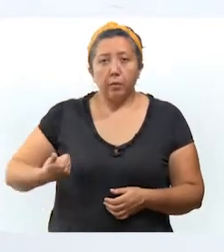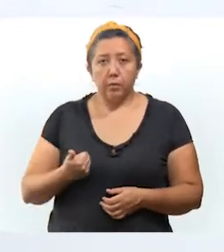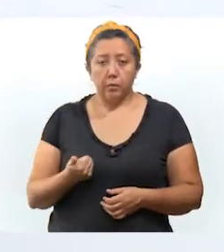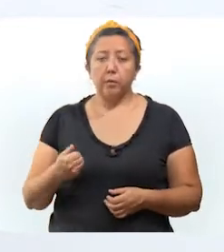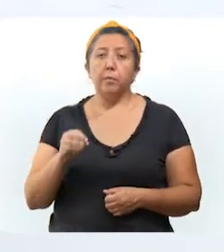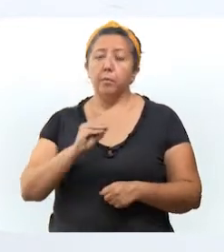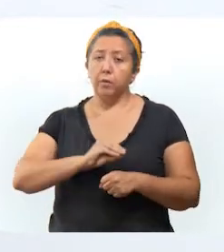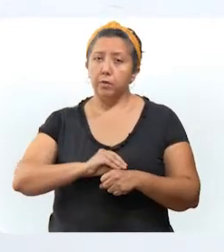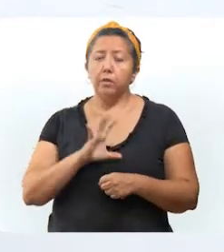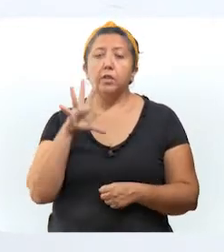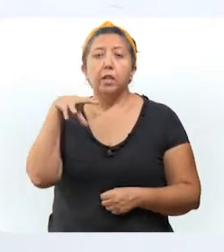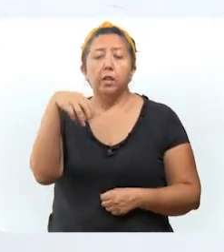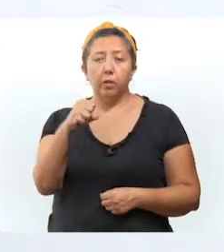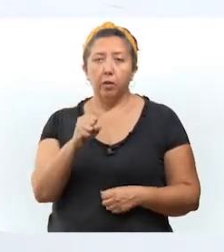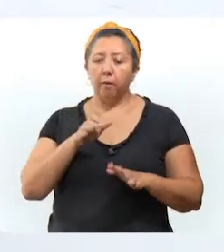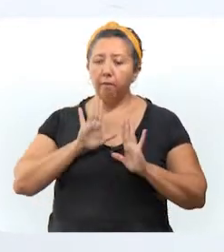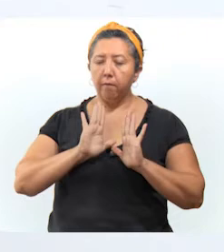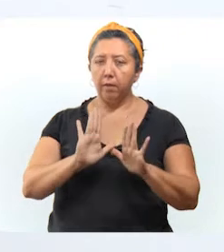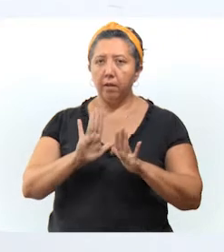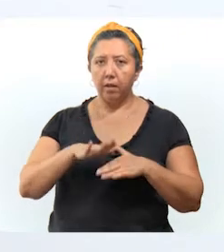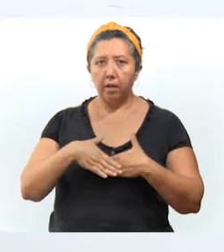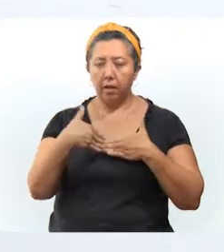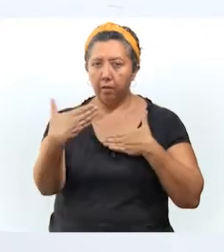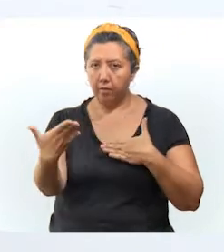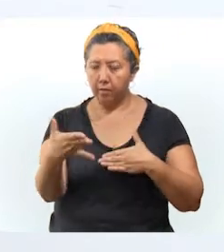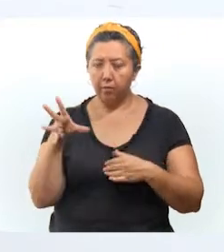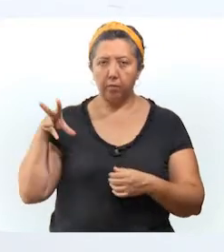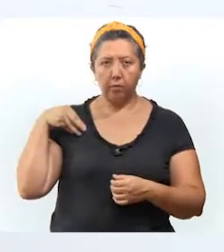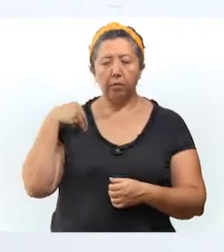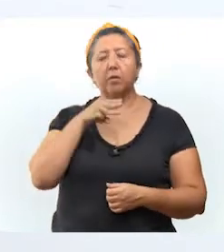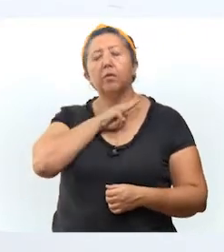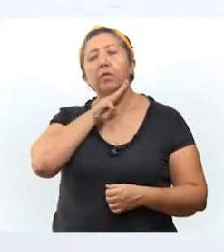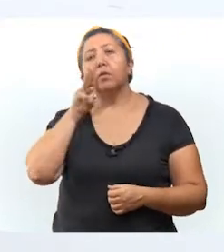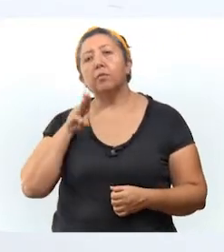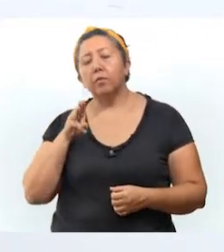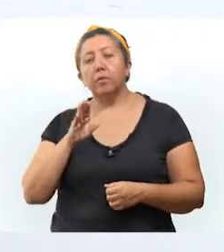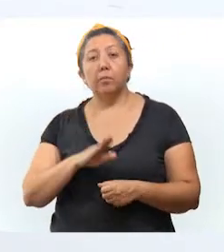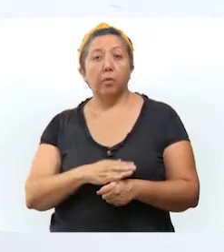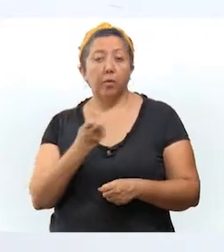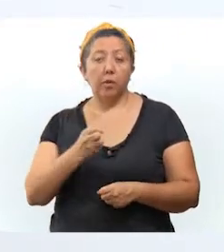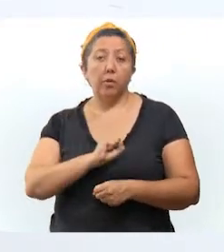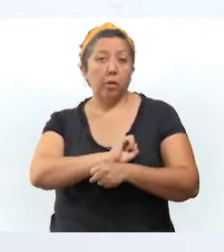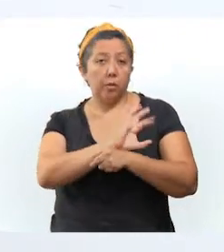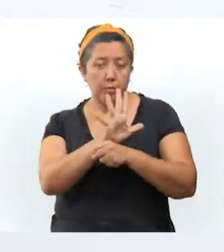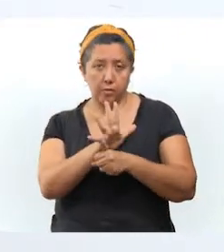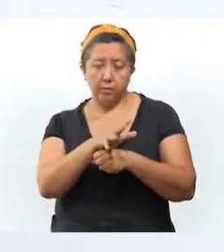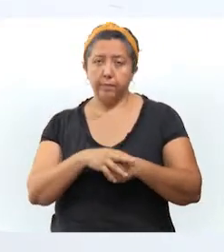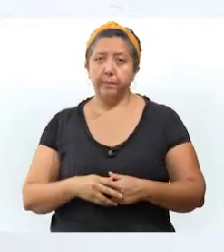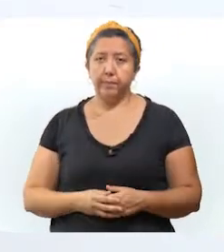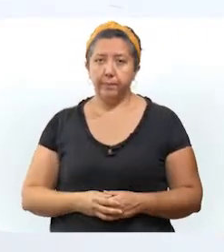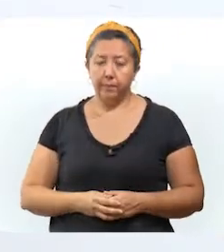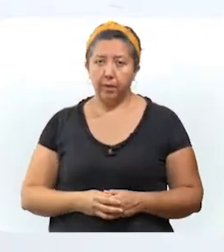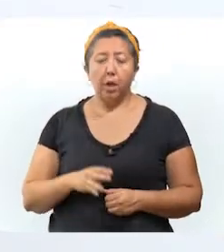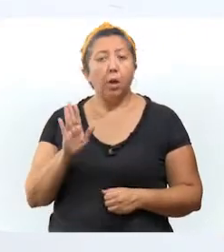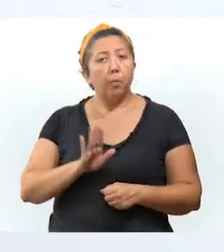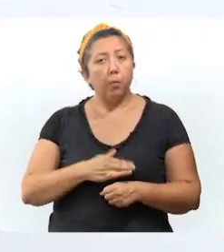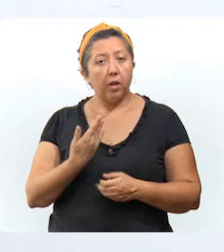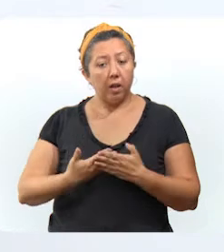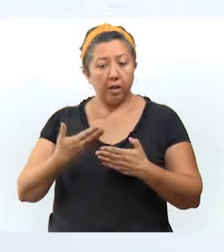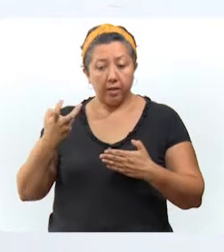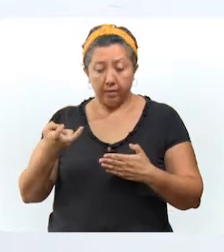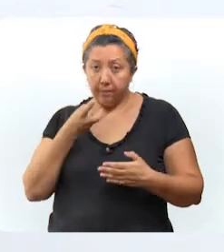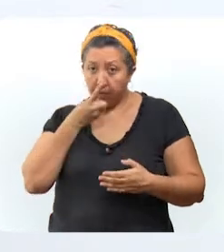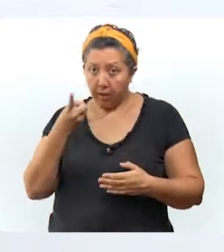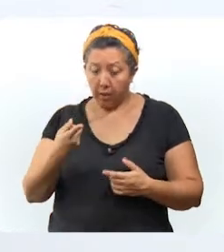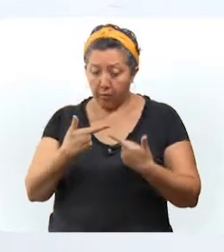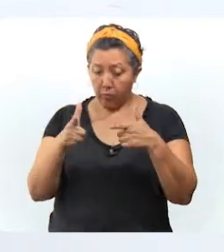hemos puesto, se ha logrado frenar el avance de los contagios y los fallecimientos ocasionados por el COVID-19. Por lo que, ante este